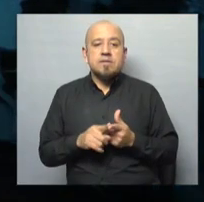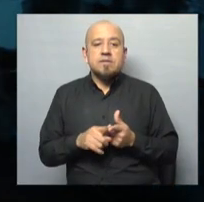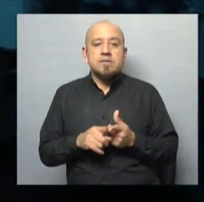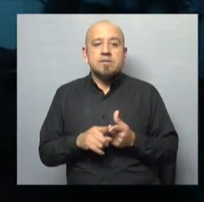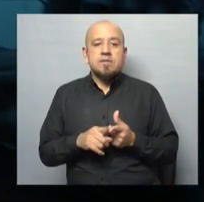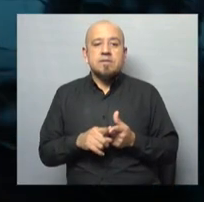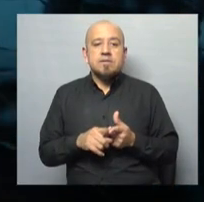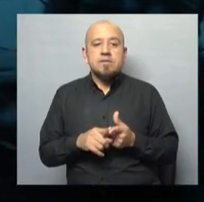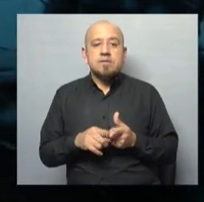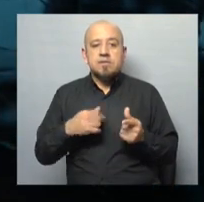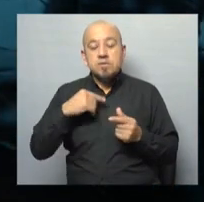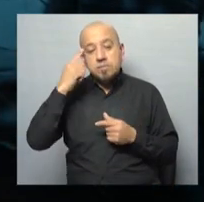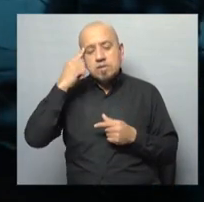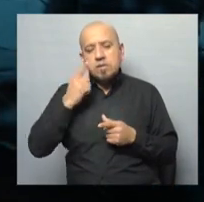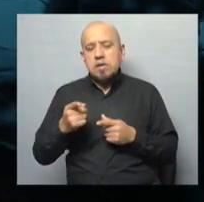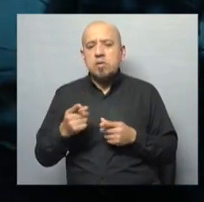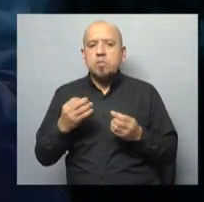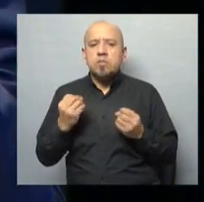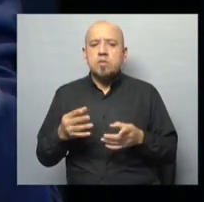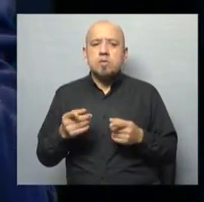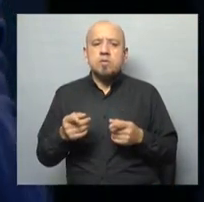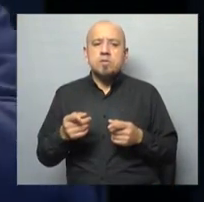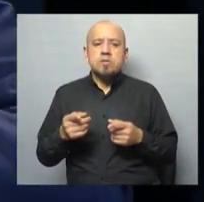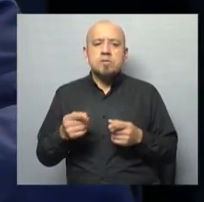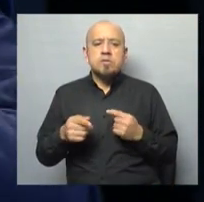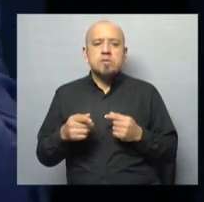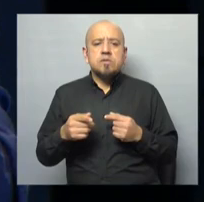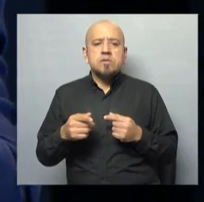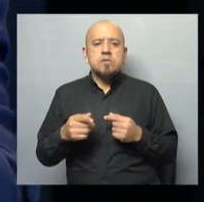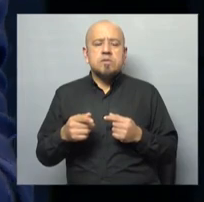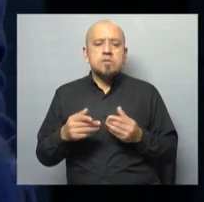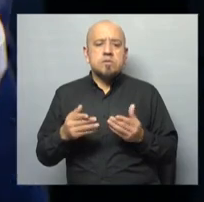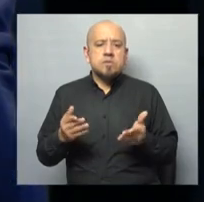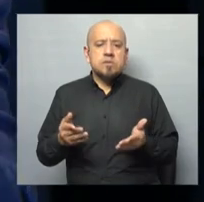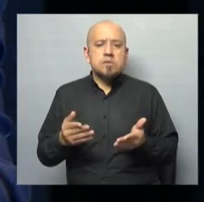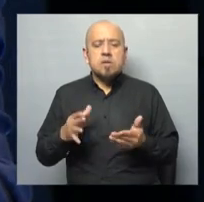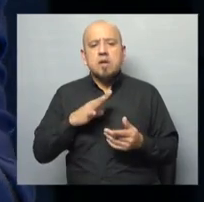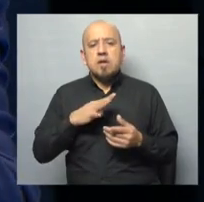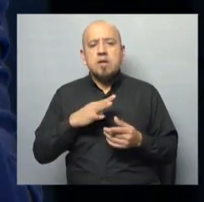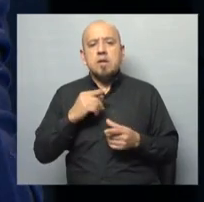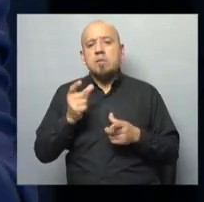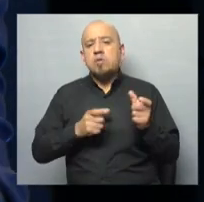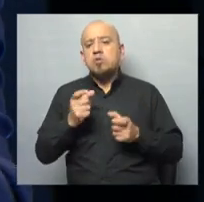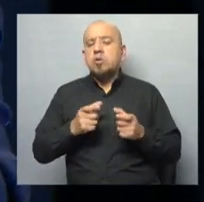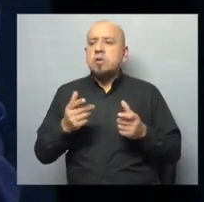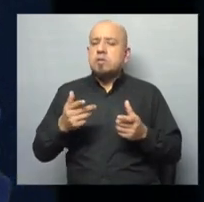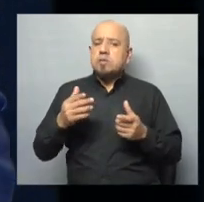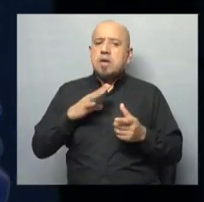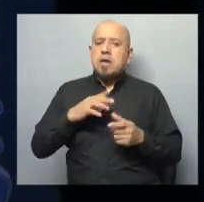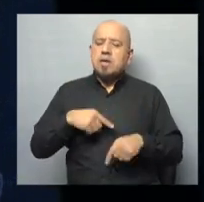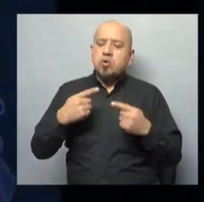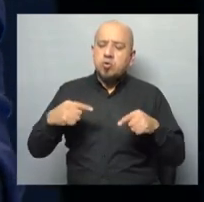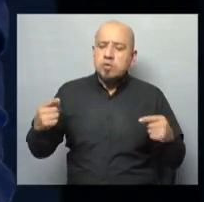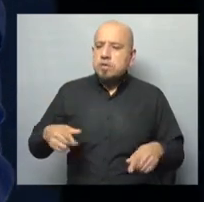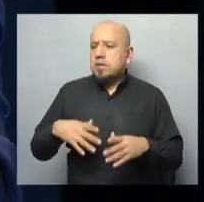estaba pensando porque éste siempre hay cosas que a las personas no las unen repente